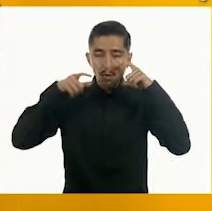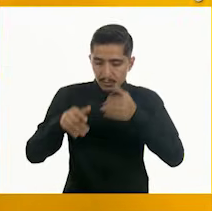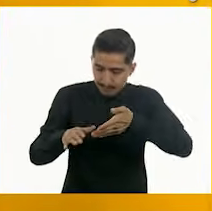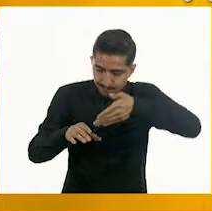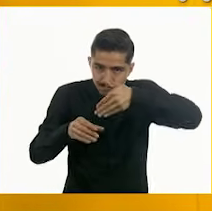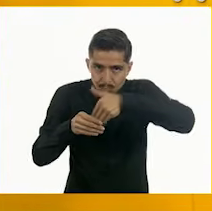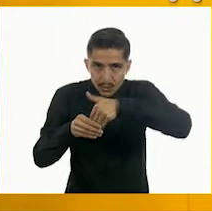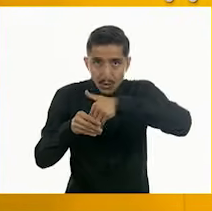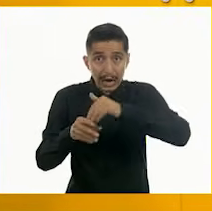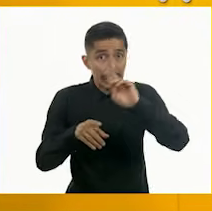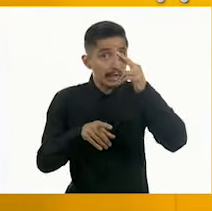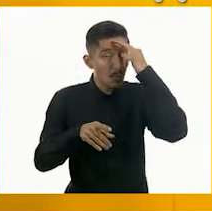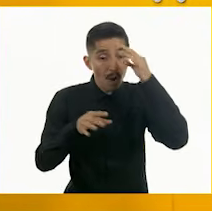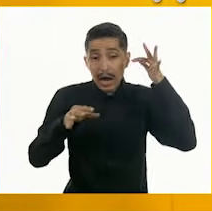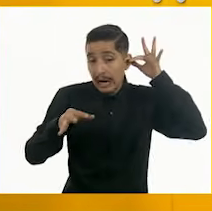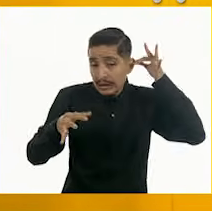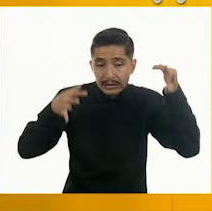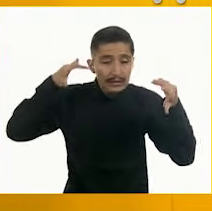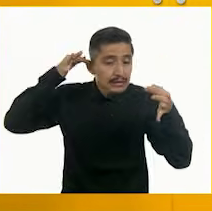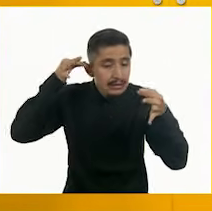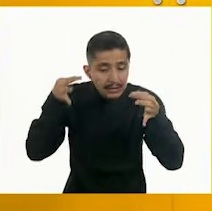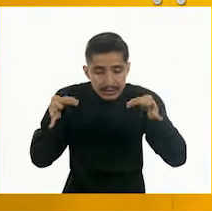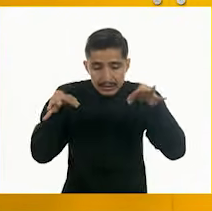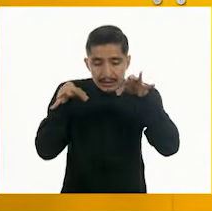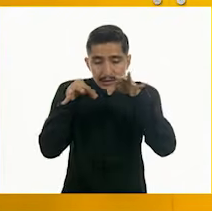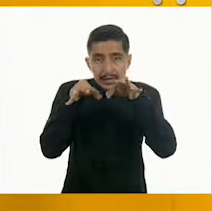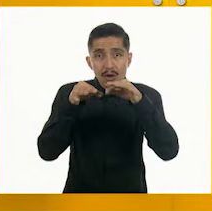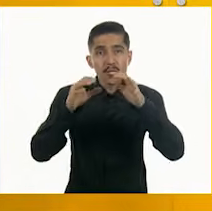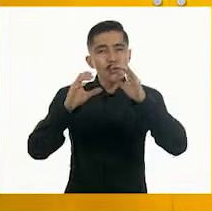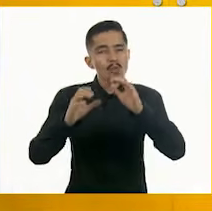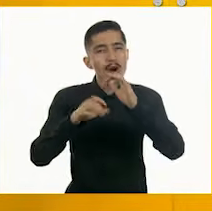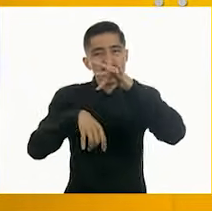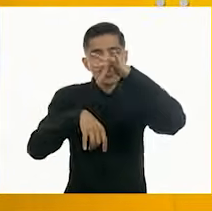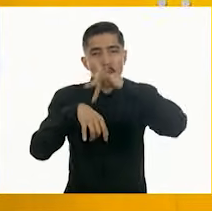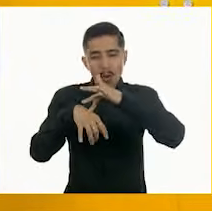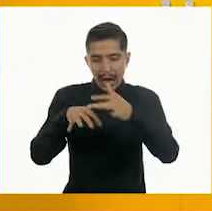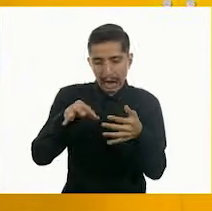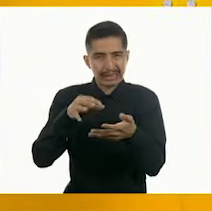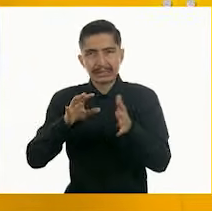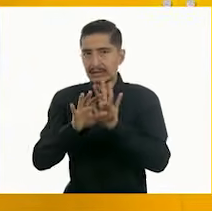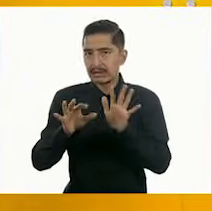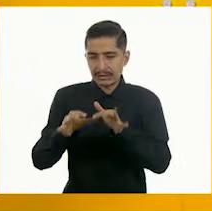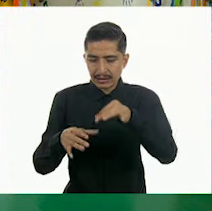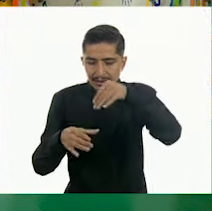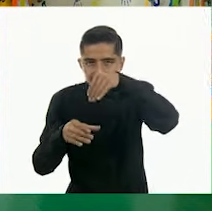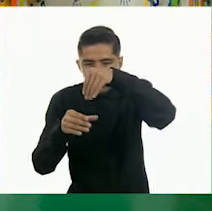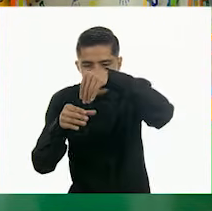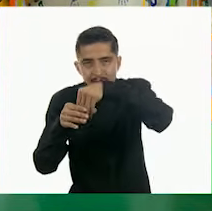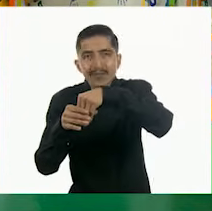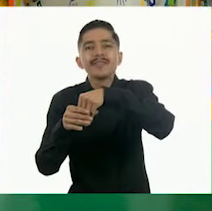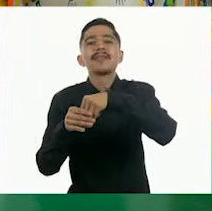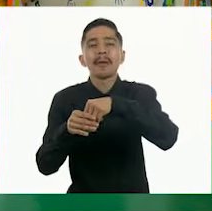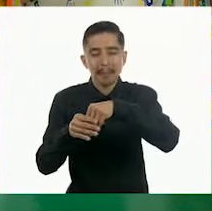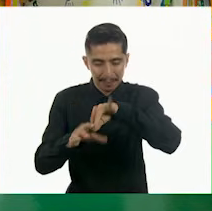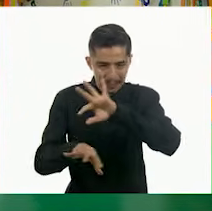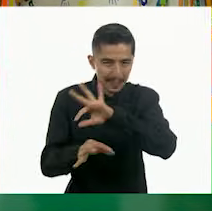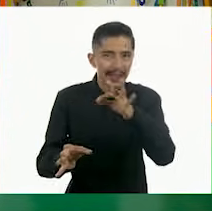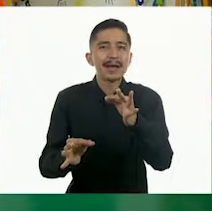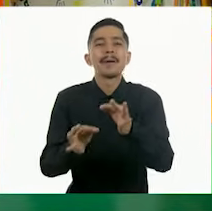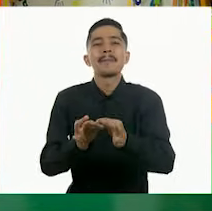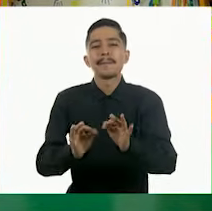tomándolo, recuerden, de las agarraderas y con cuidado de no tocar la parte externa. Ahora sí, ya está lista